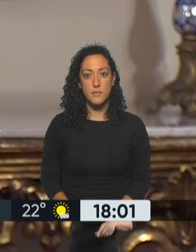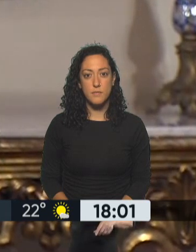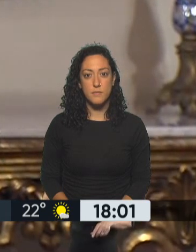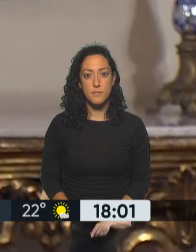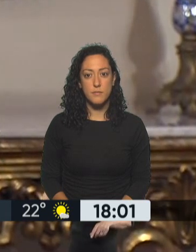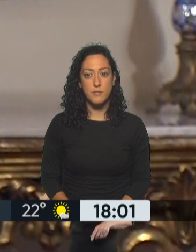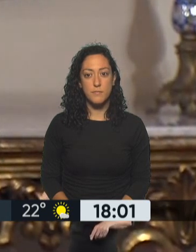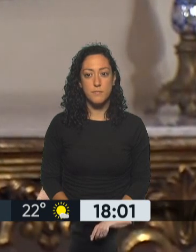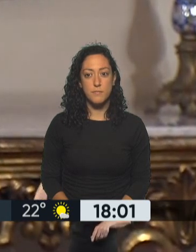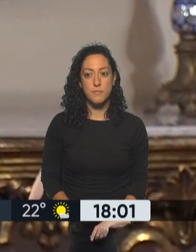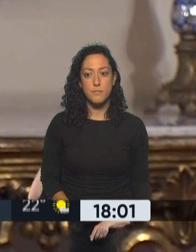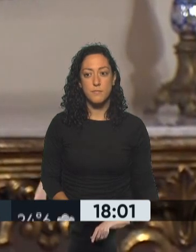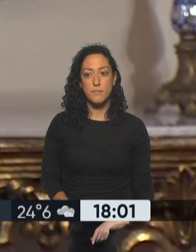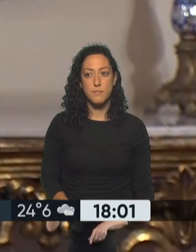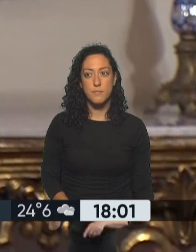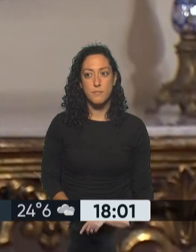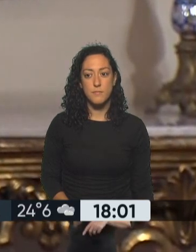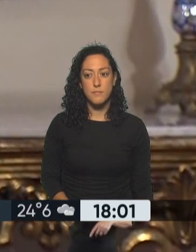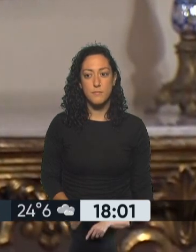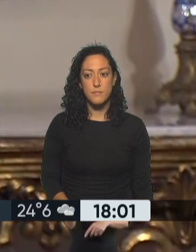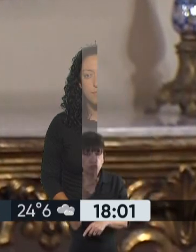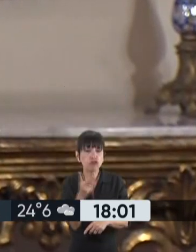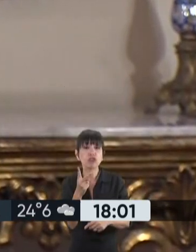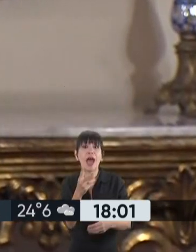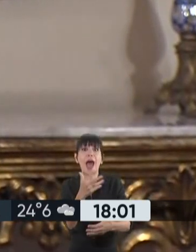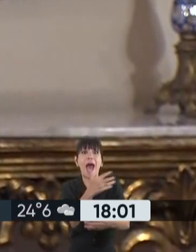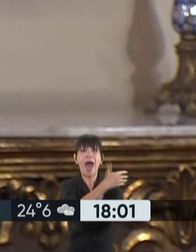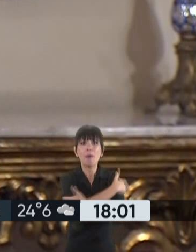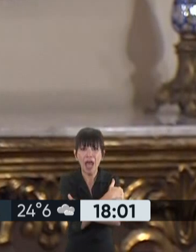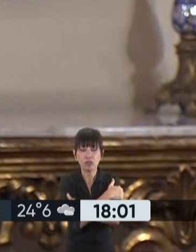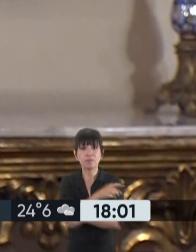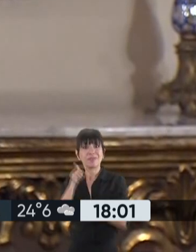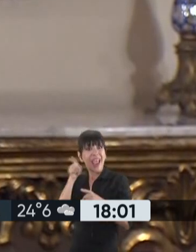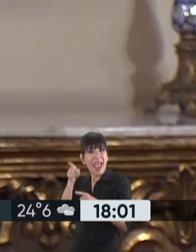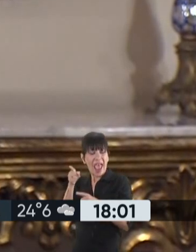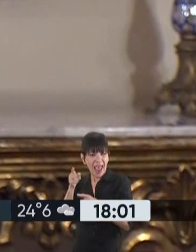ese abrazo que se dan con O'Higgins lesionado